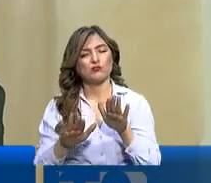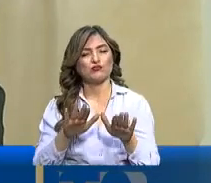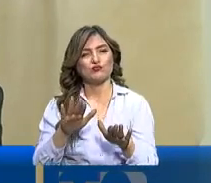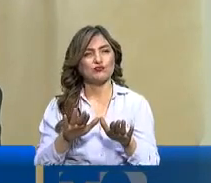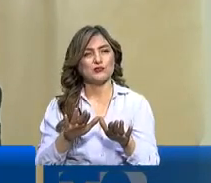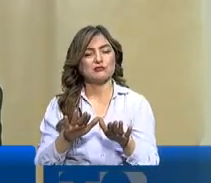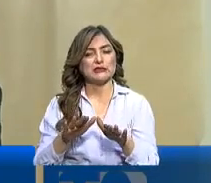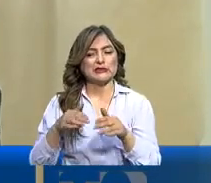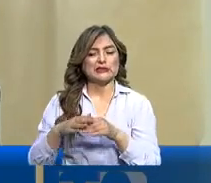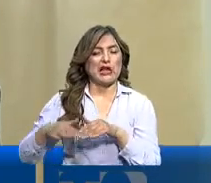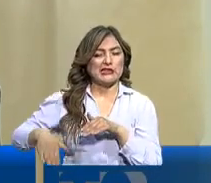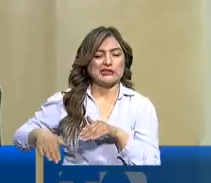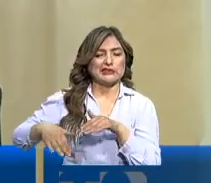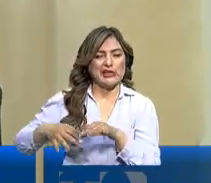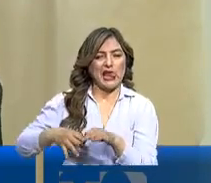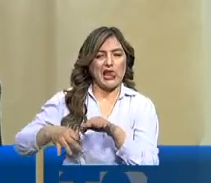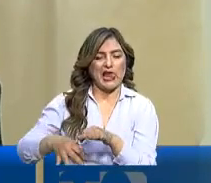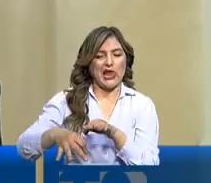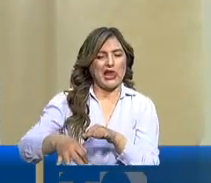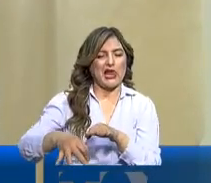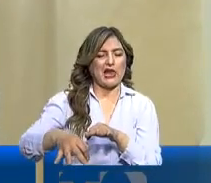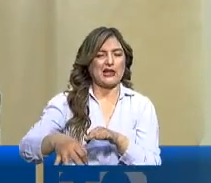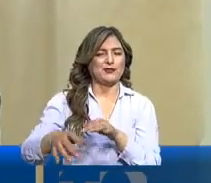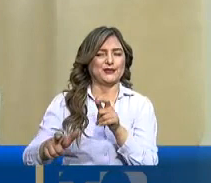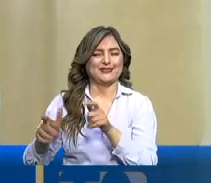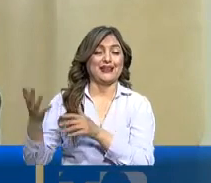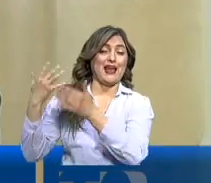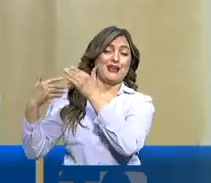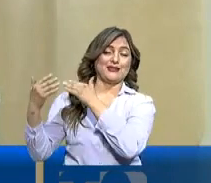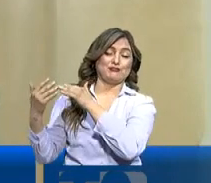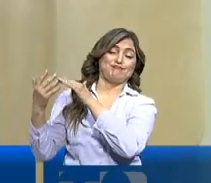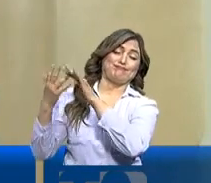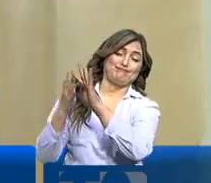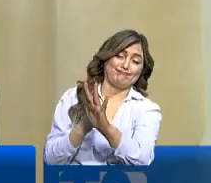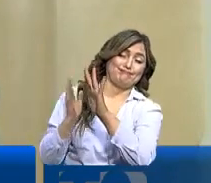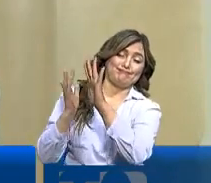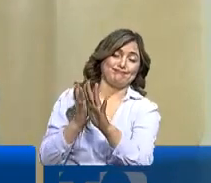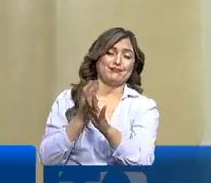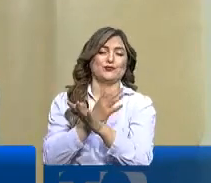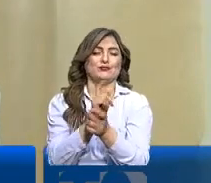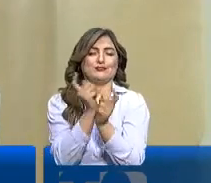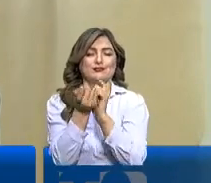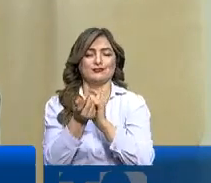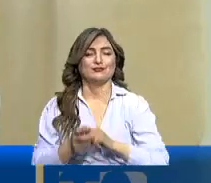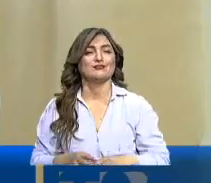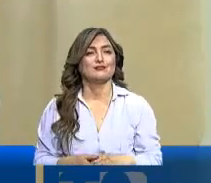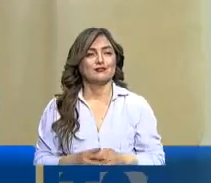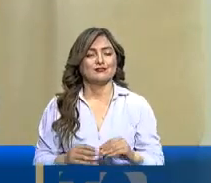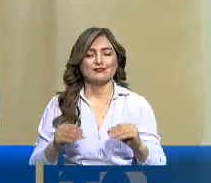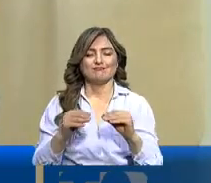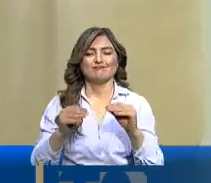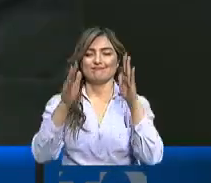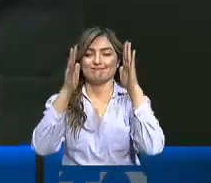vayan represando a las semanas de ahora. Entonces estamos haciendo una reprogramación de los turnos, pero obviamente con un incremento